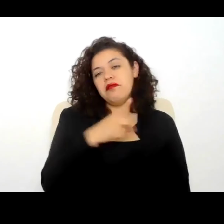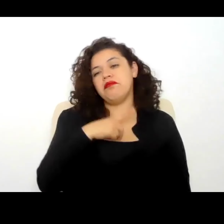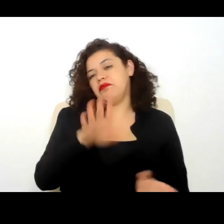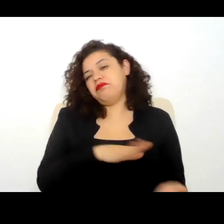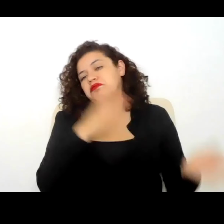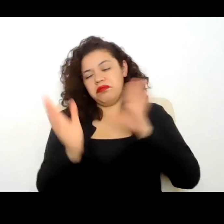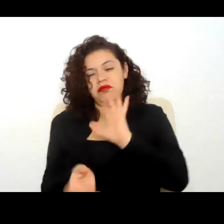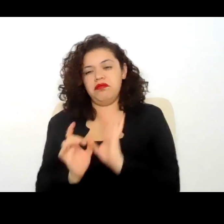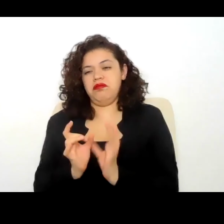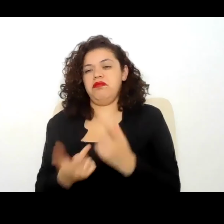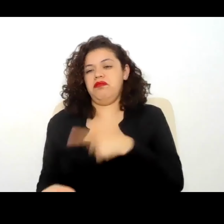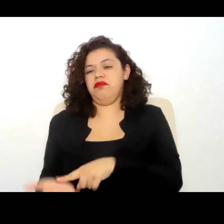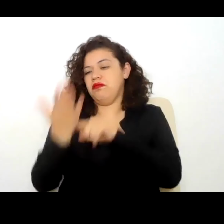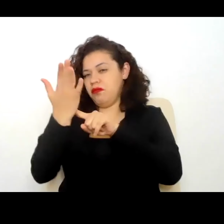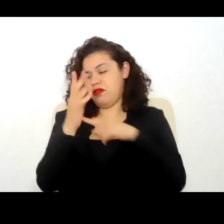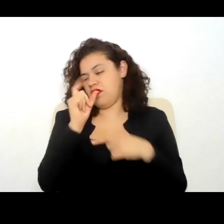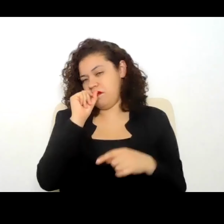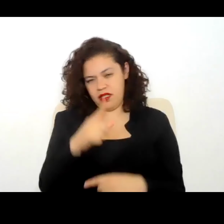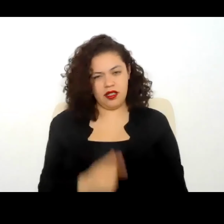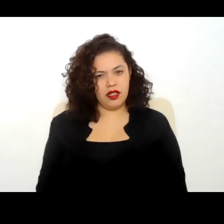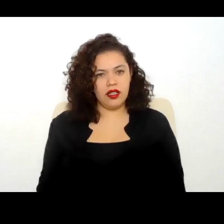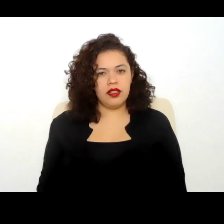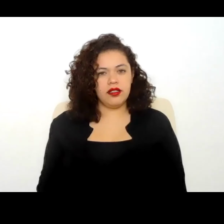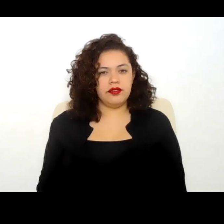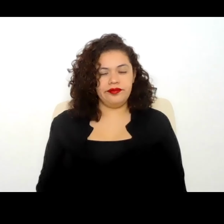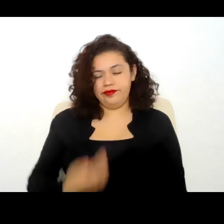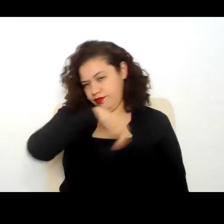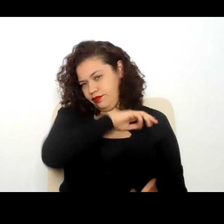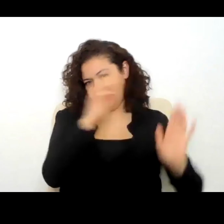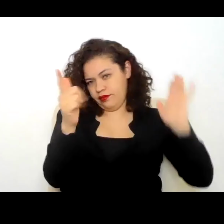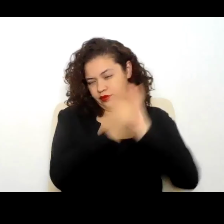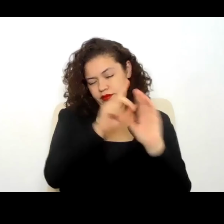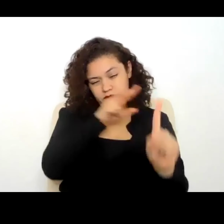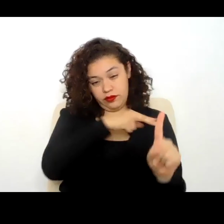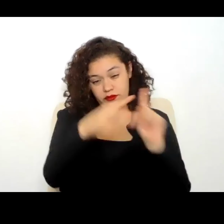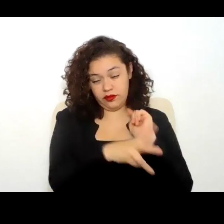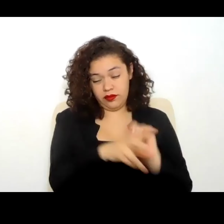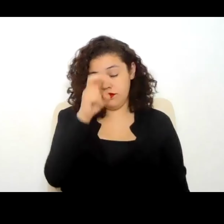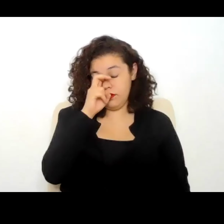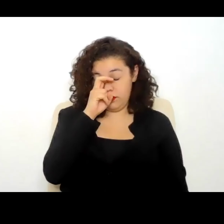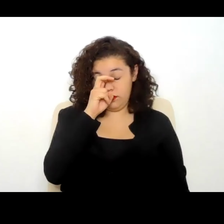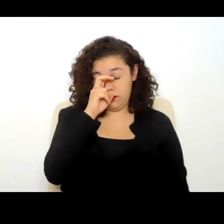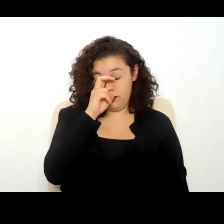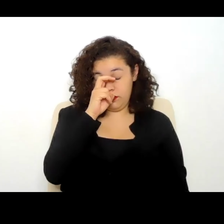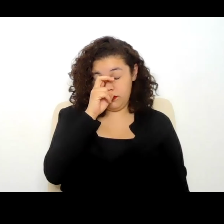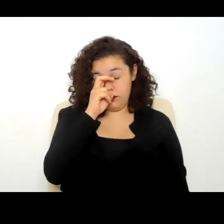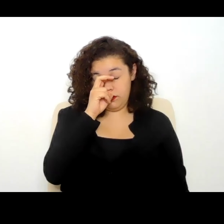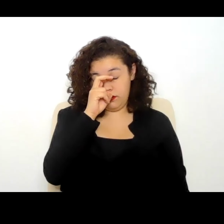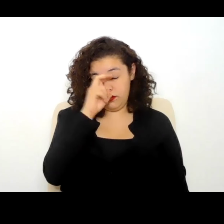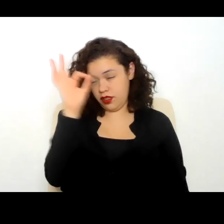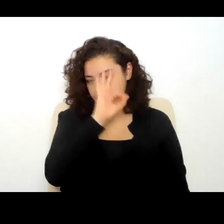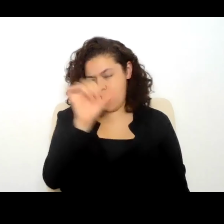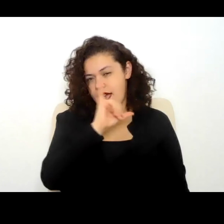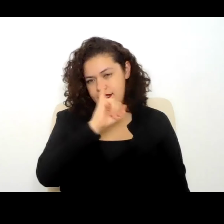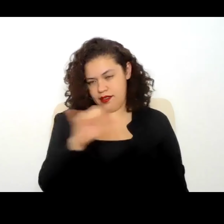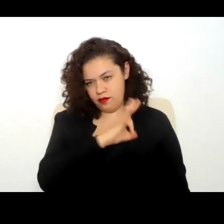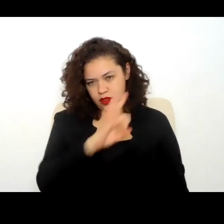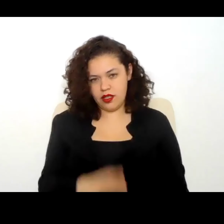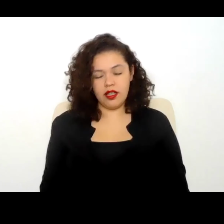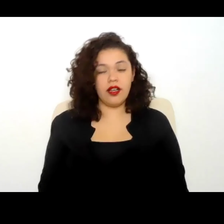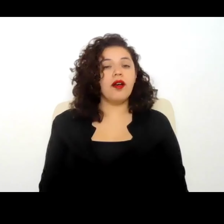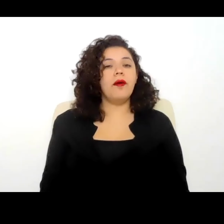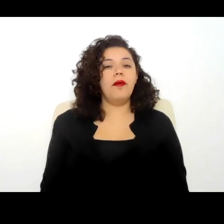ya. Si leemos la ley desde un punto de vista muy estricto, pudiera ser así. Por eso te digo